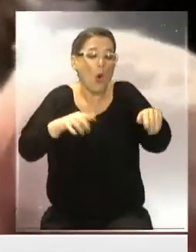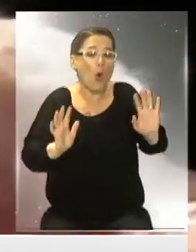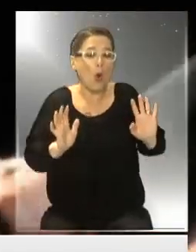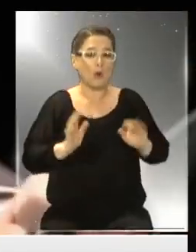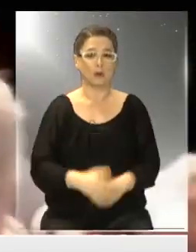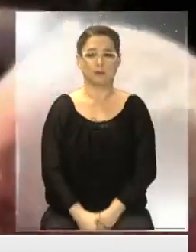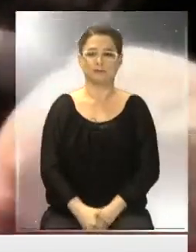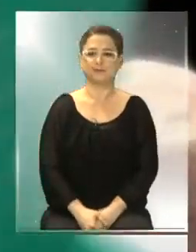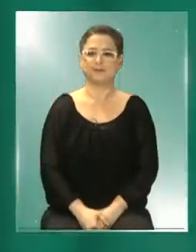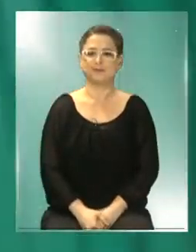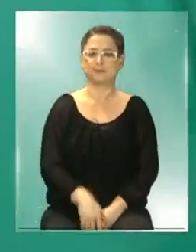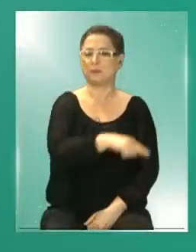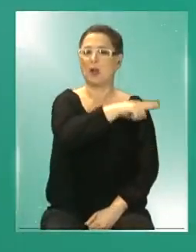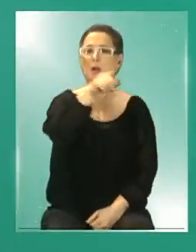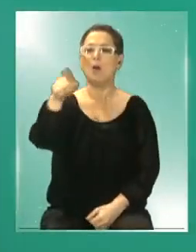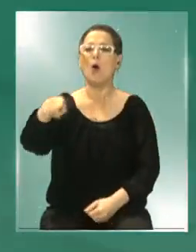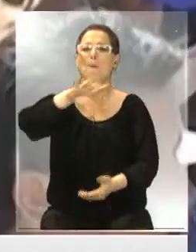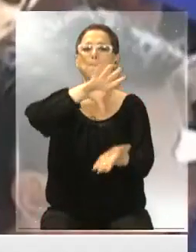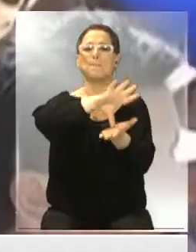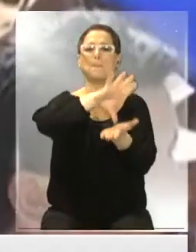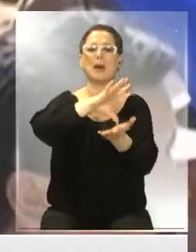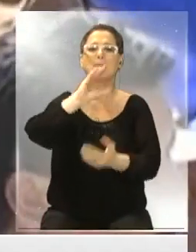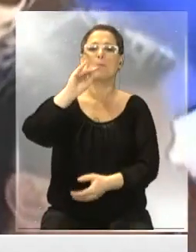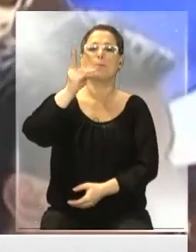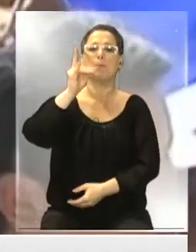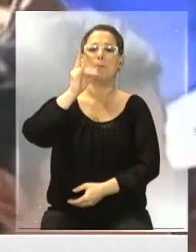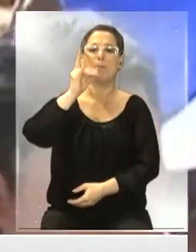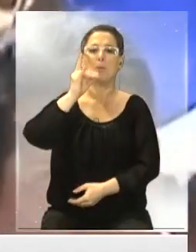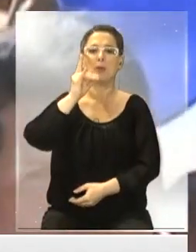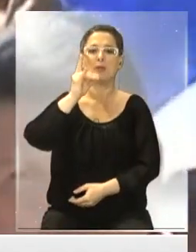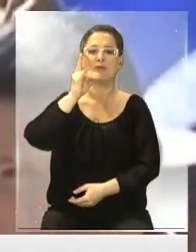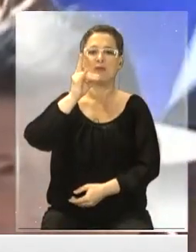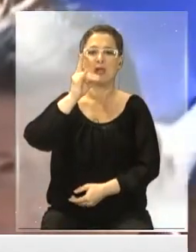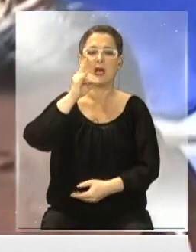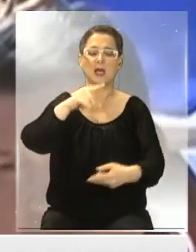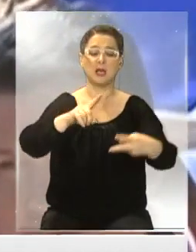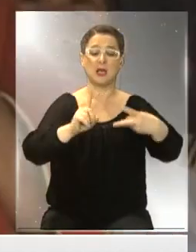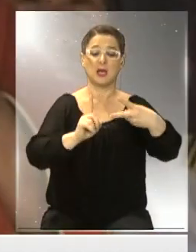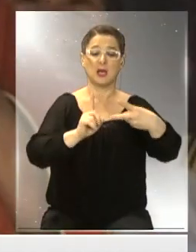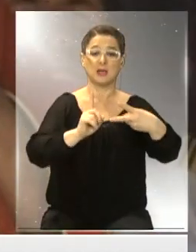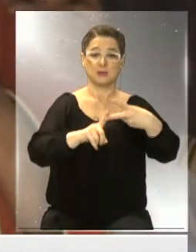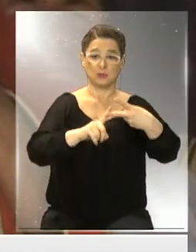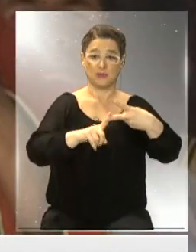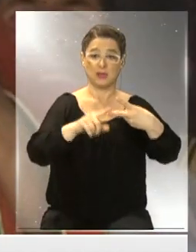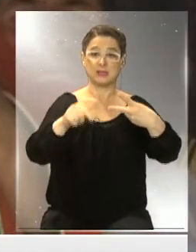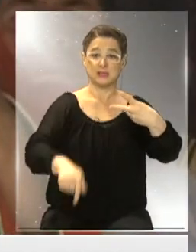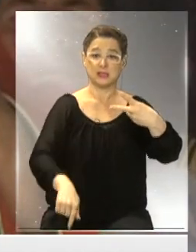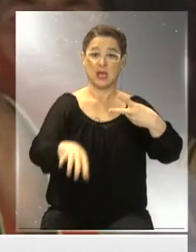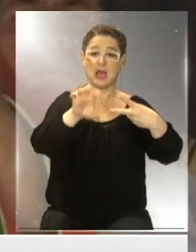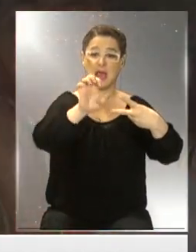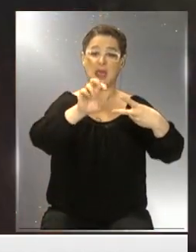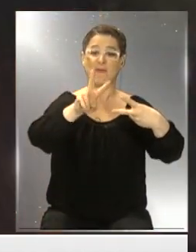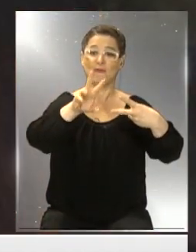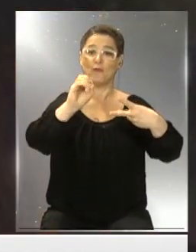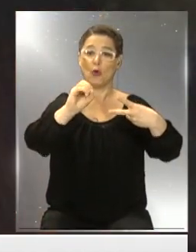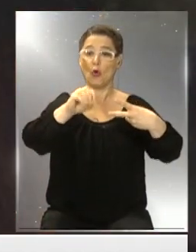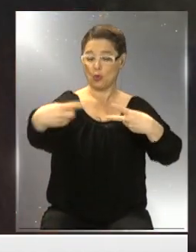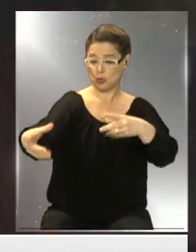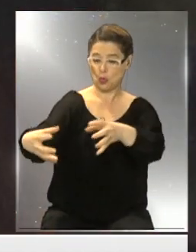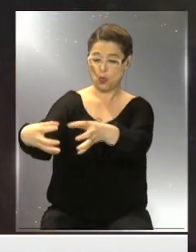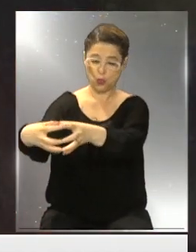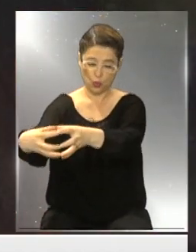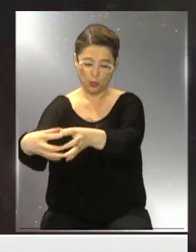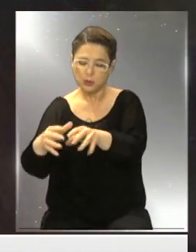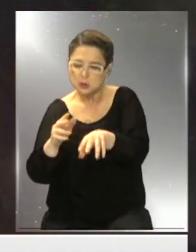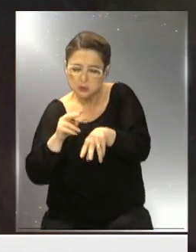Vamos de inmediato a Bolivia porque por segunda vez el presidente de ese país, Evo Morales, denunció que sus adversarios preparan un golpe